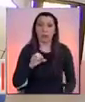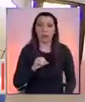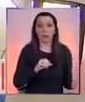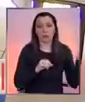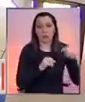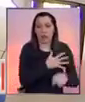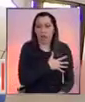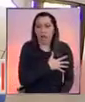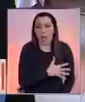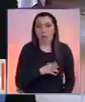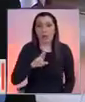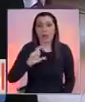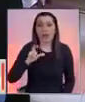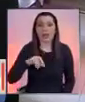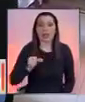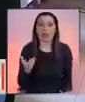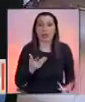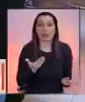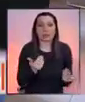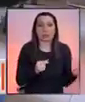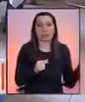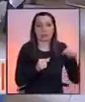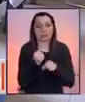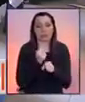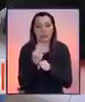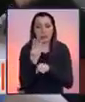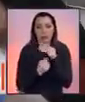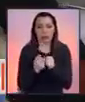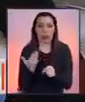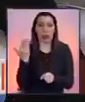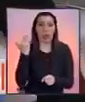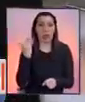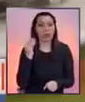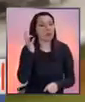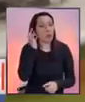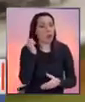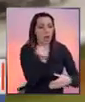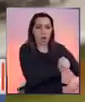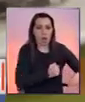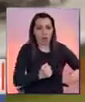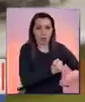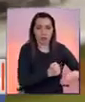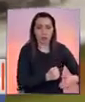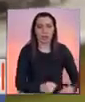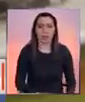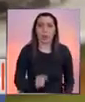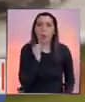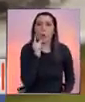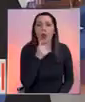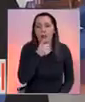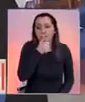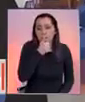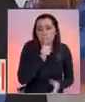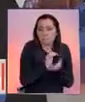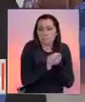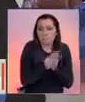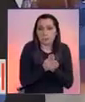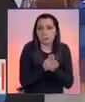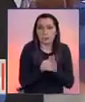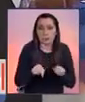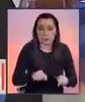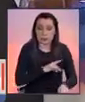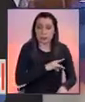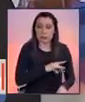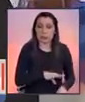amor, Regina, en cambio, lo hizo por trabajo hace 3 años atrás. Ella es cocinera. ¿Y cuál es el secreto para que la feijoada en